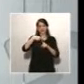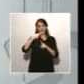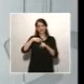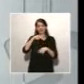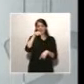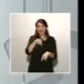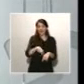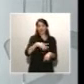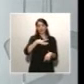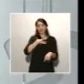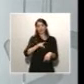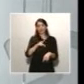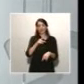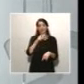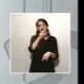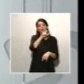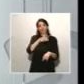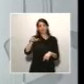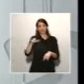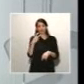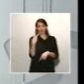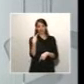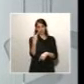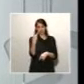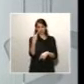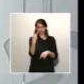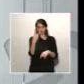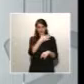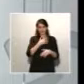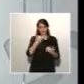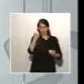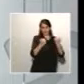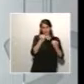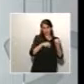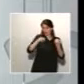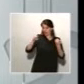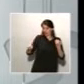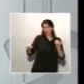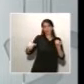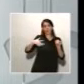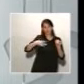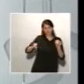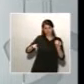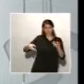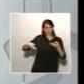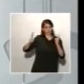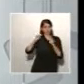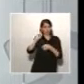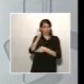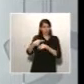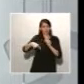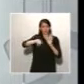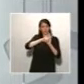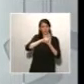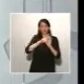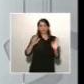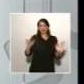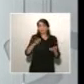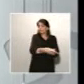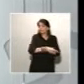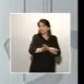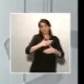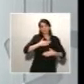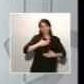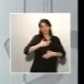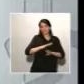en la cabina de conducción. Y eso es todo por parte del Ministerio. Muchas gracias.